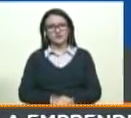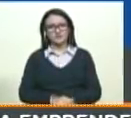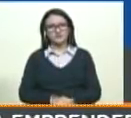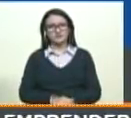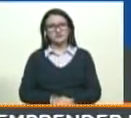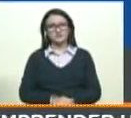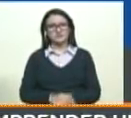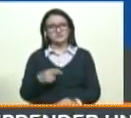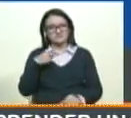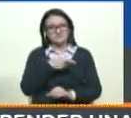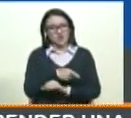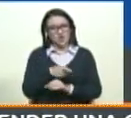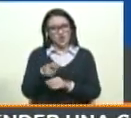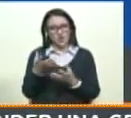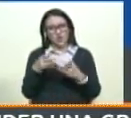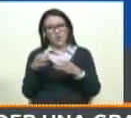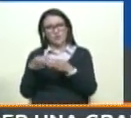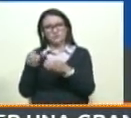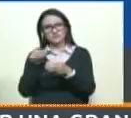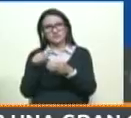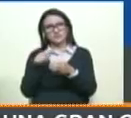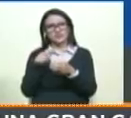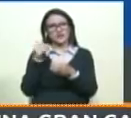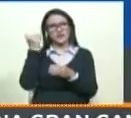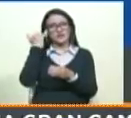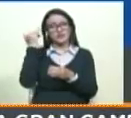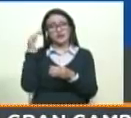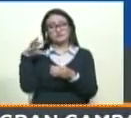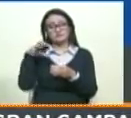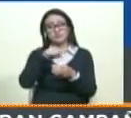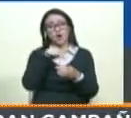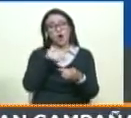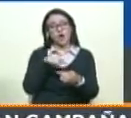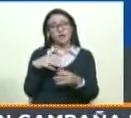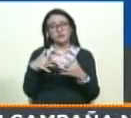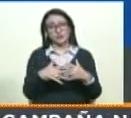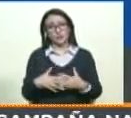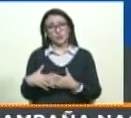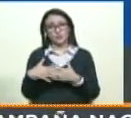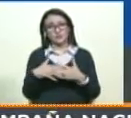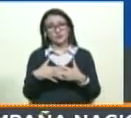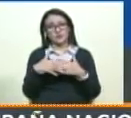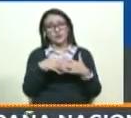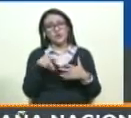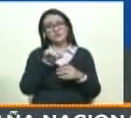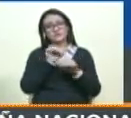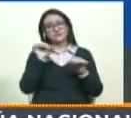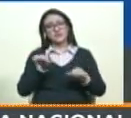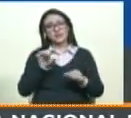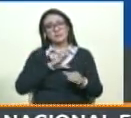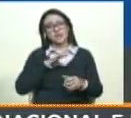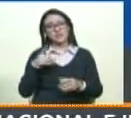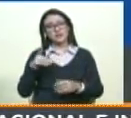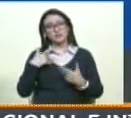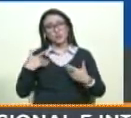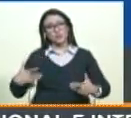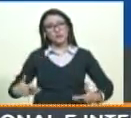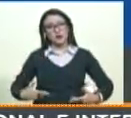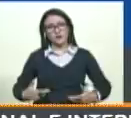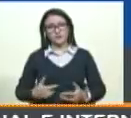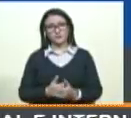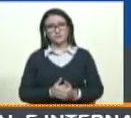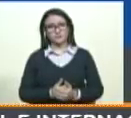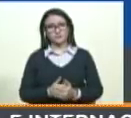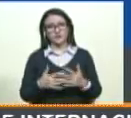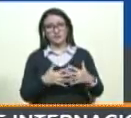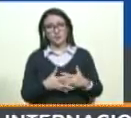de estas organizaciones el criterio de los Estados Unidos. Estados Unidos pertenece al sistema interamericano de derechos humanos.